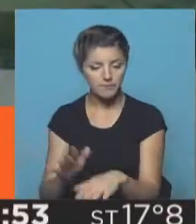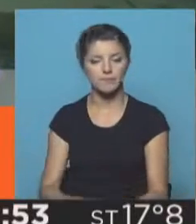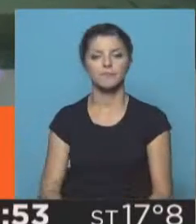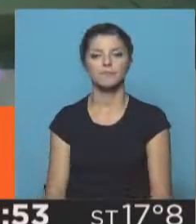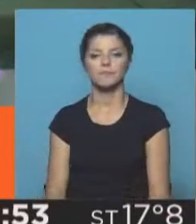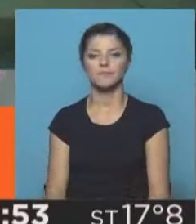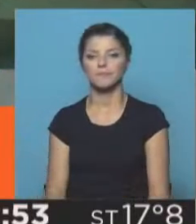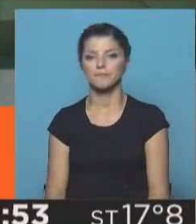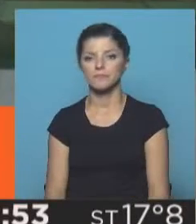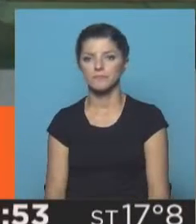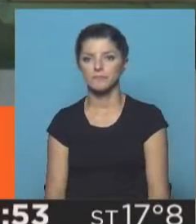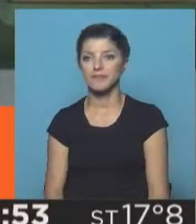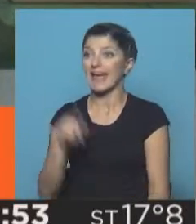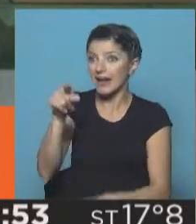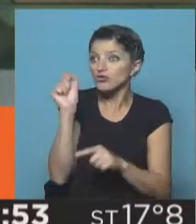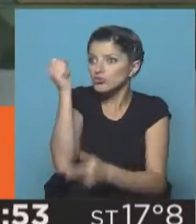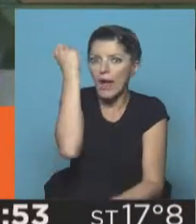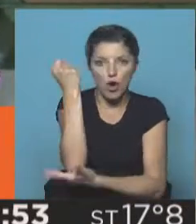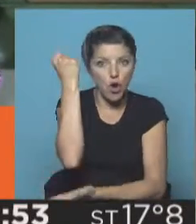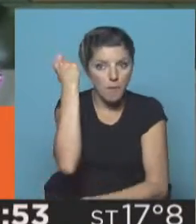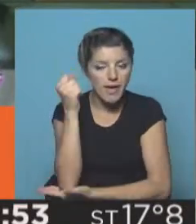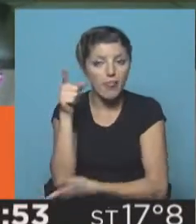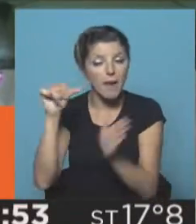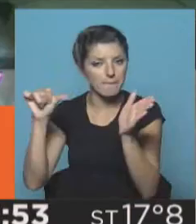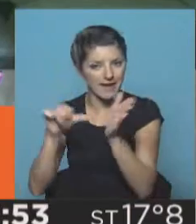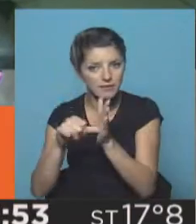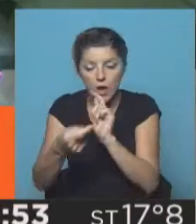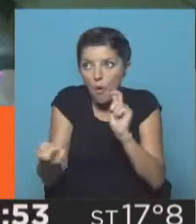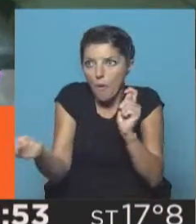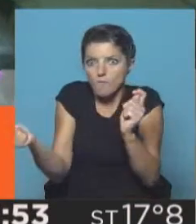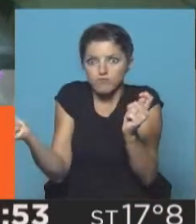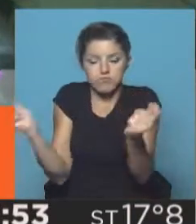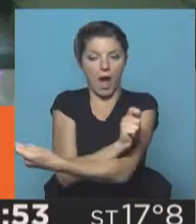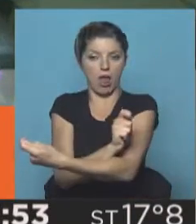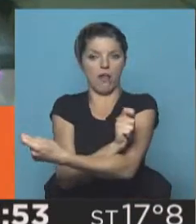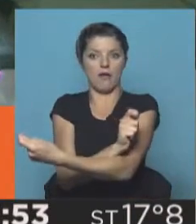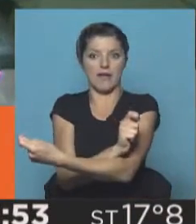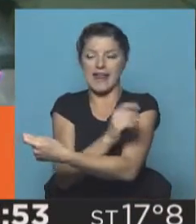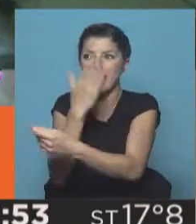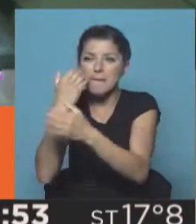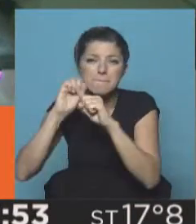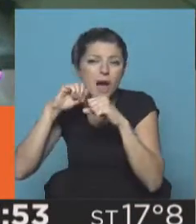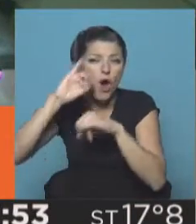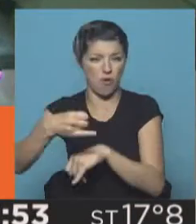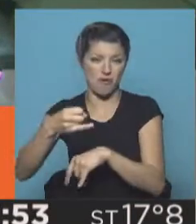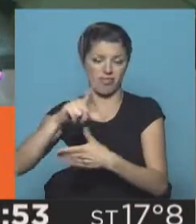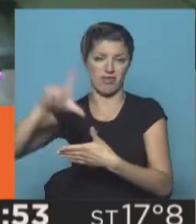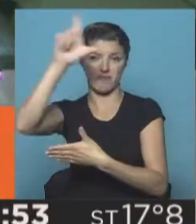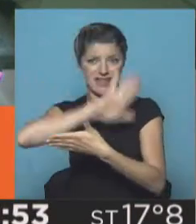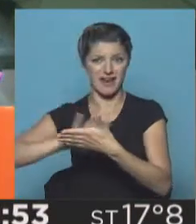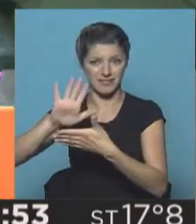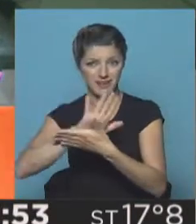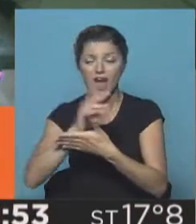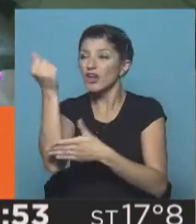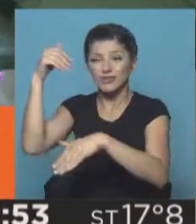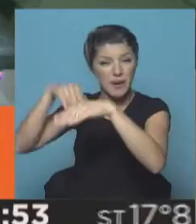acá, convirtió a la economía boliviana, ¿no es cierto?, en probablemente la más exitosa de América Latina. Las reservas per cápita